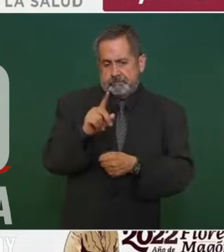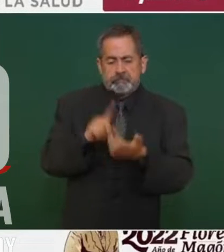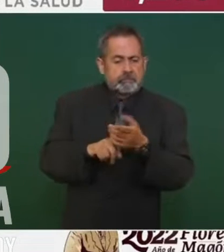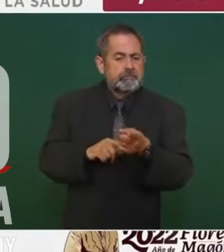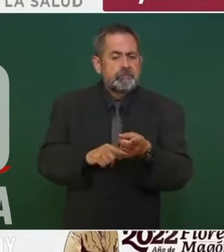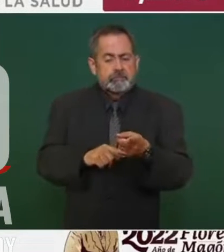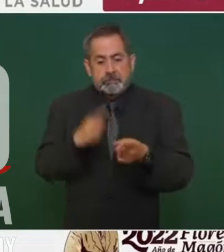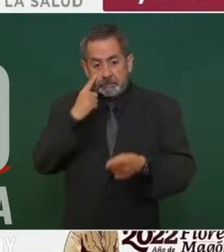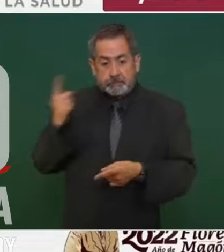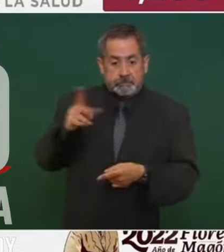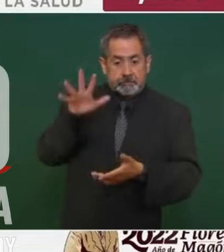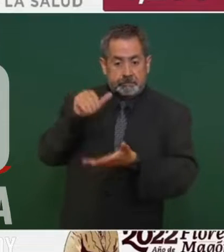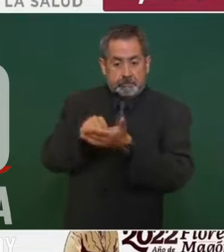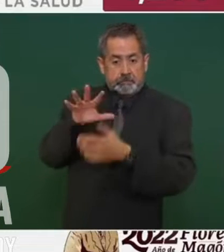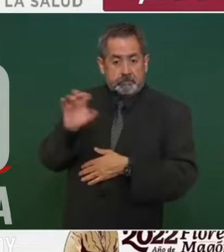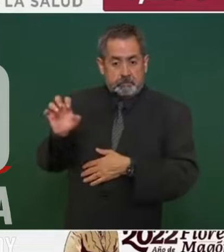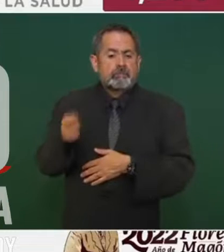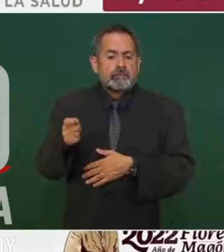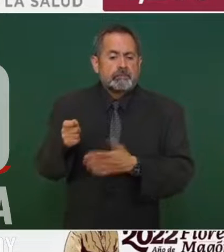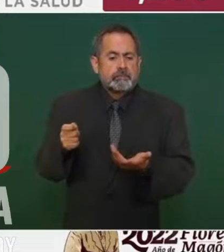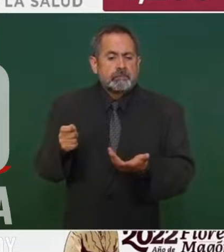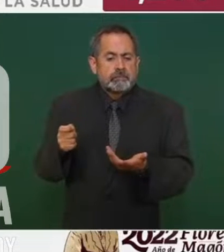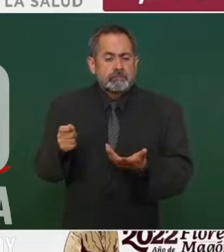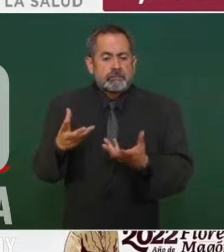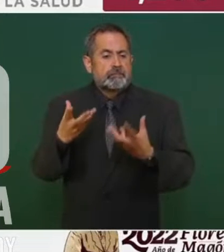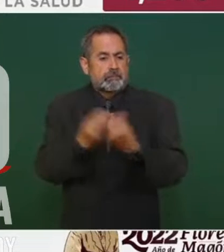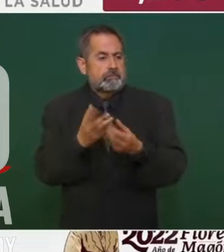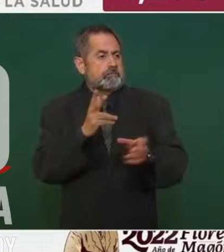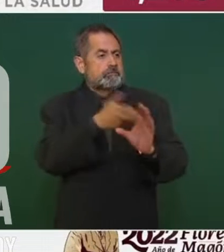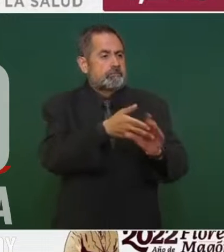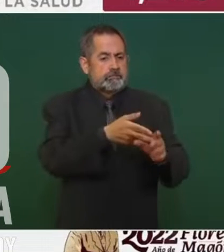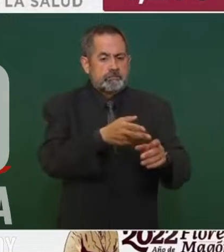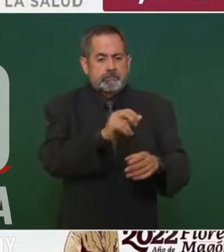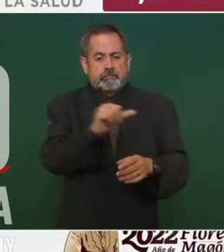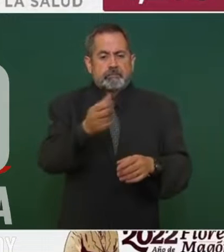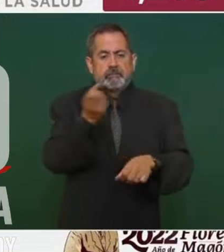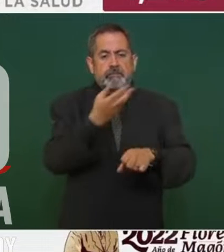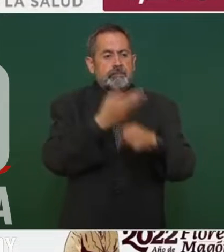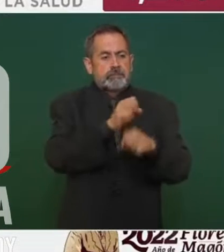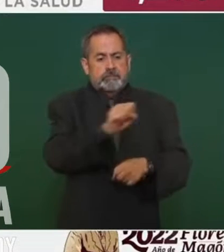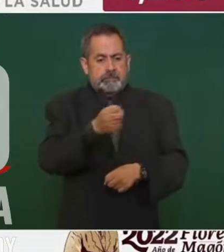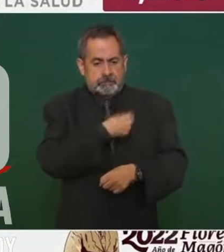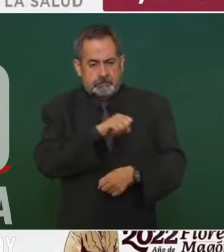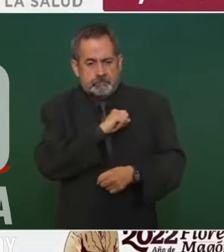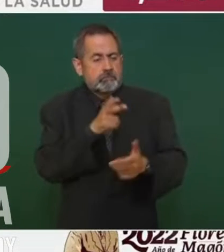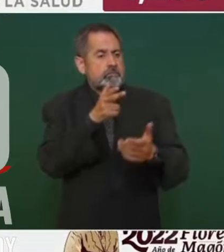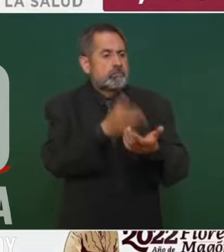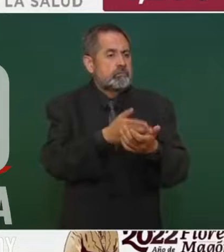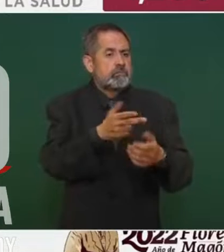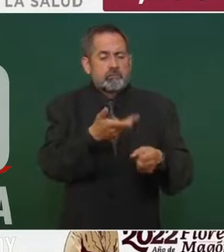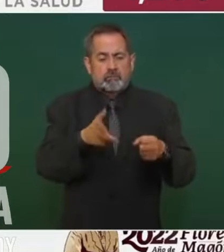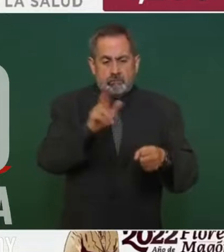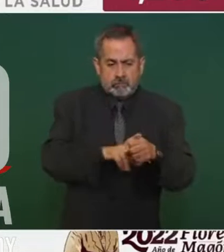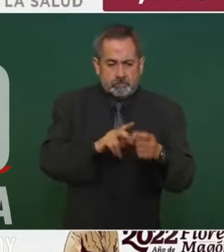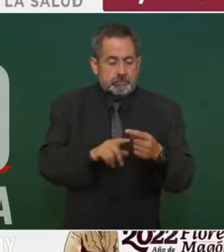ustedes pueden ver, 5,500 lo hacen el internado en salud, en la Secretaría de Salud, en los hospitales de la